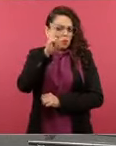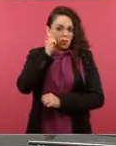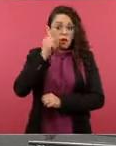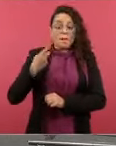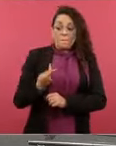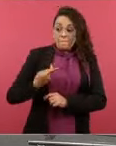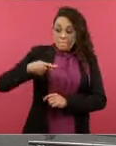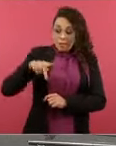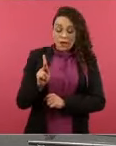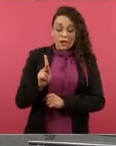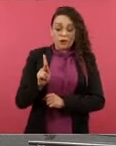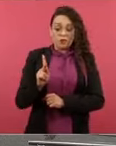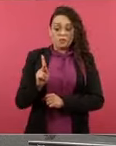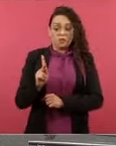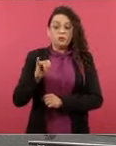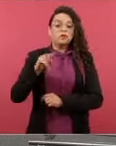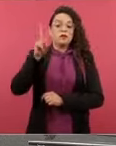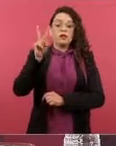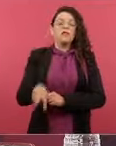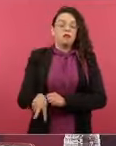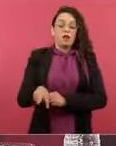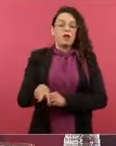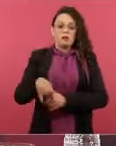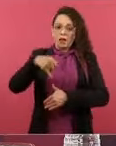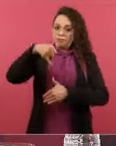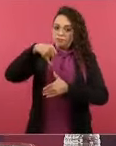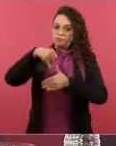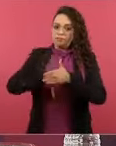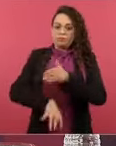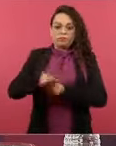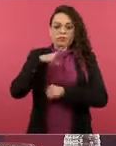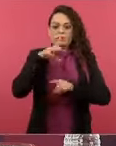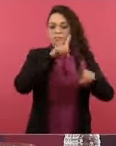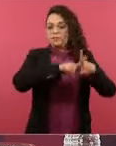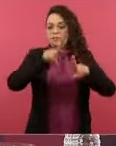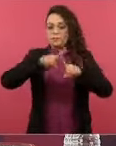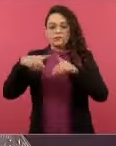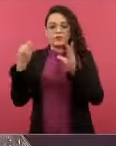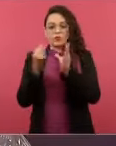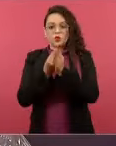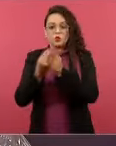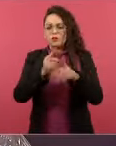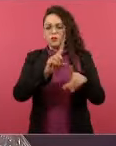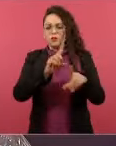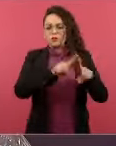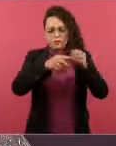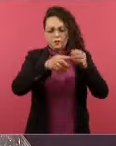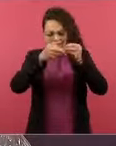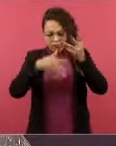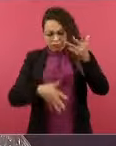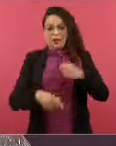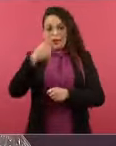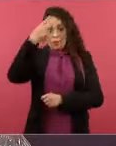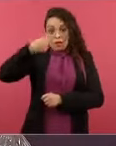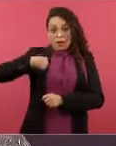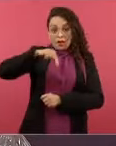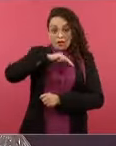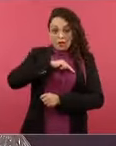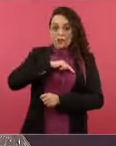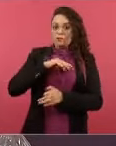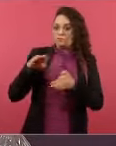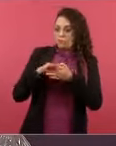una amplia gama de oferta de cursos que se pueden tomar para estarnos actualizando en este